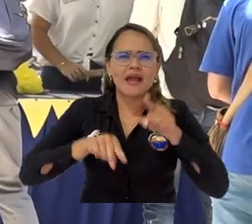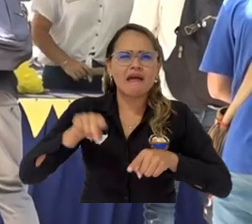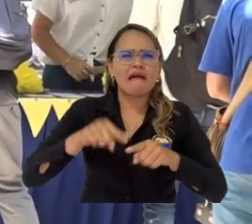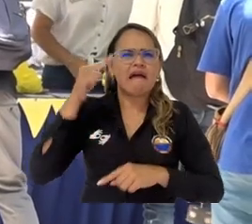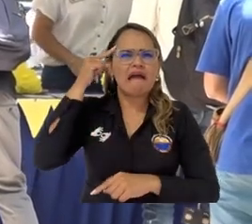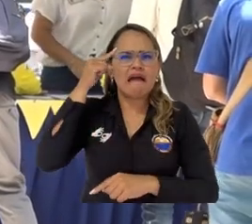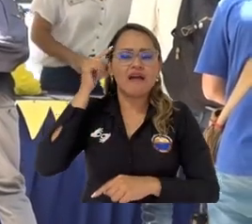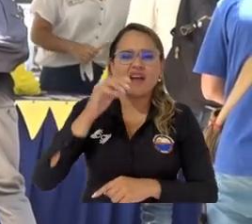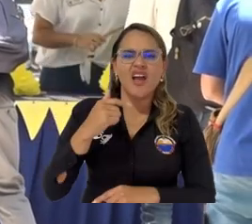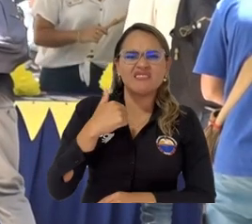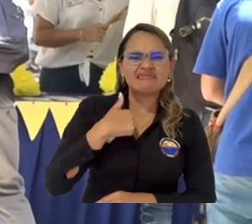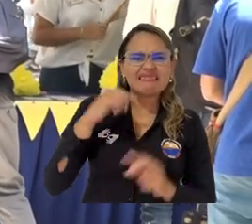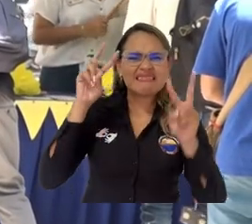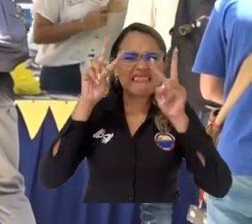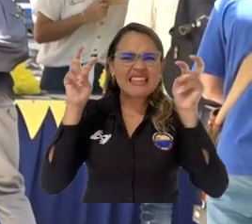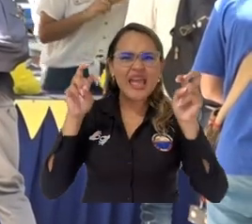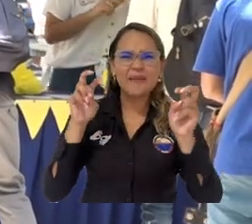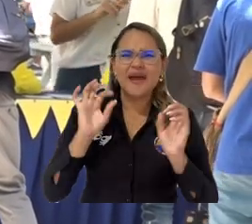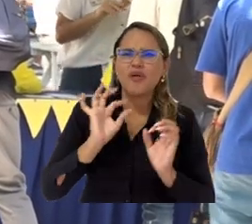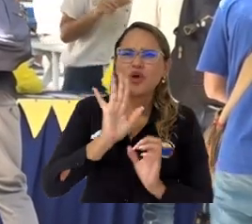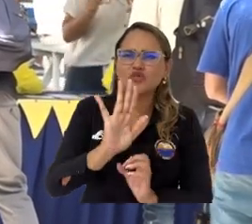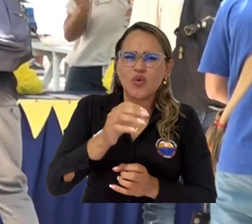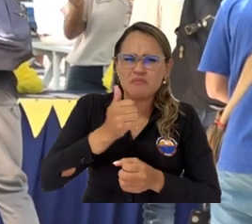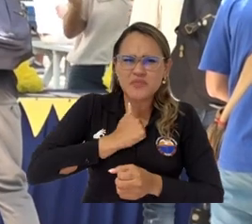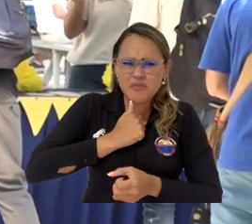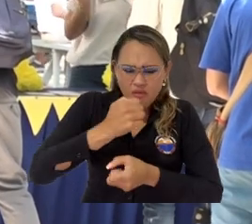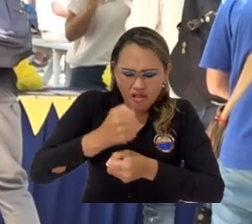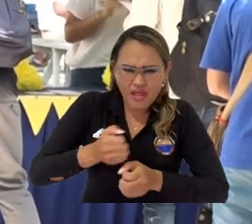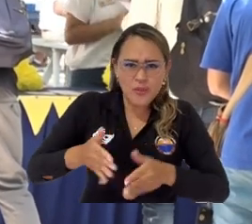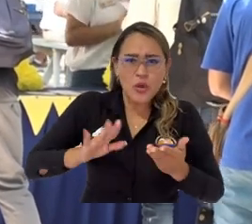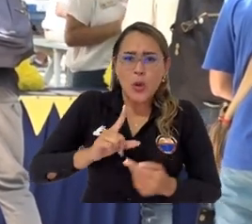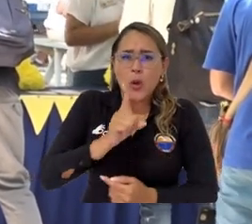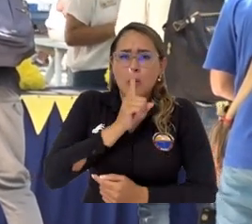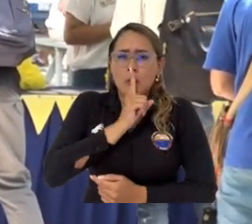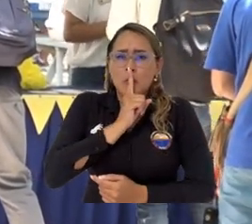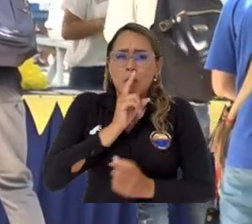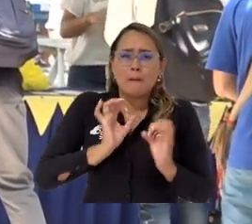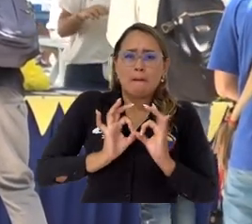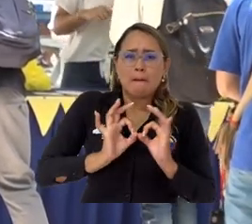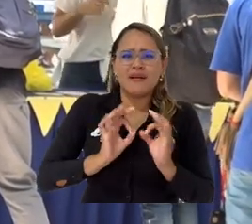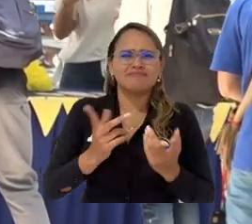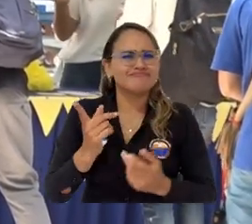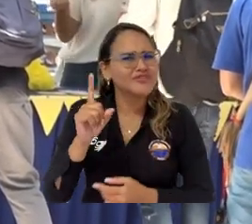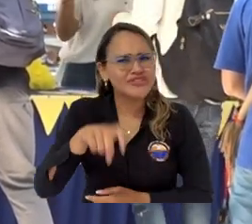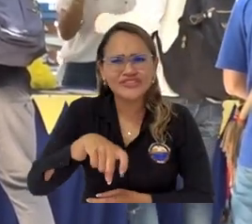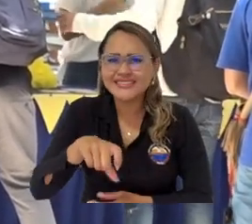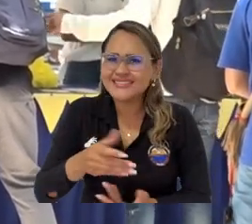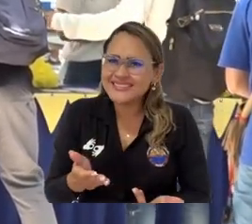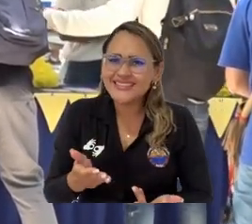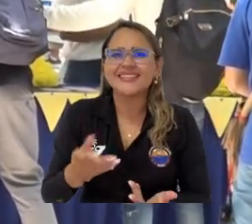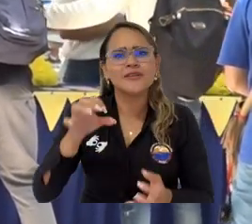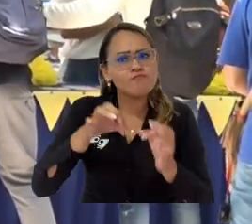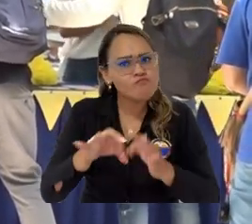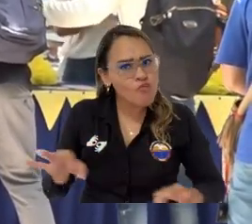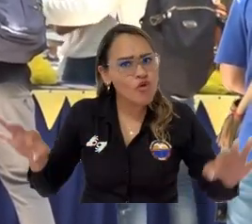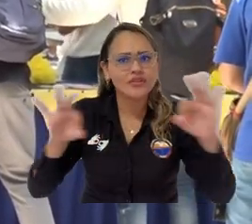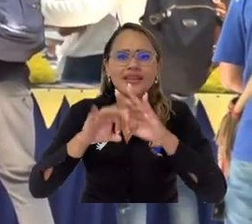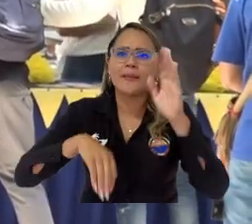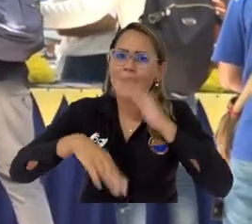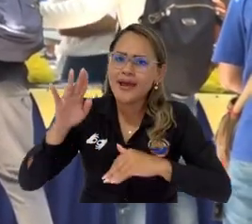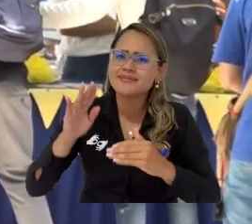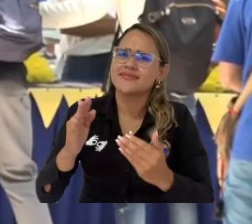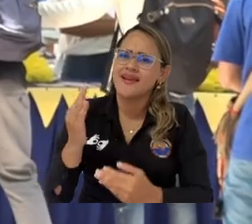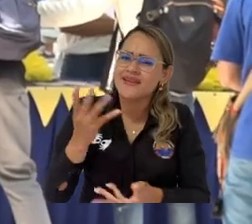Realmente no hablar de suicidio es una manera de camuflarlo y solo esperar a que suceda para poderlo hablar. Pienso que es una estrategia